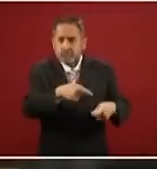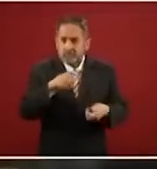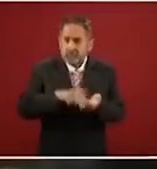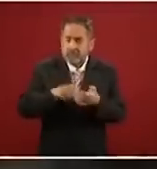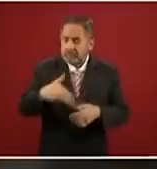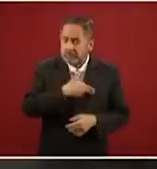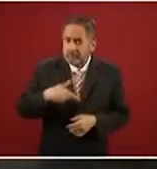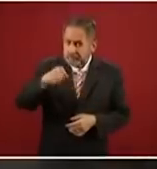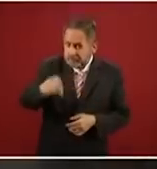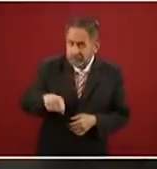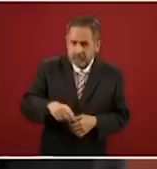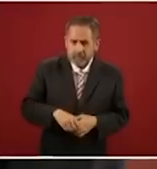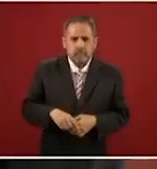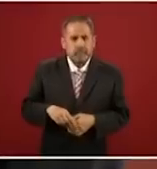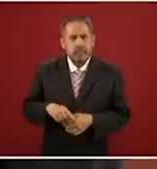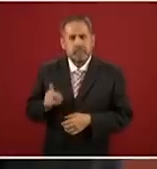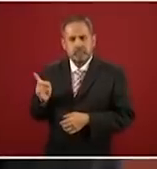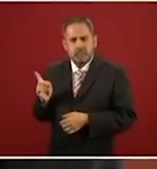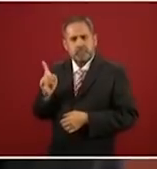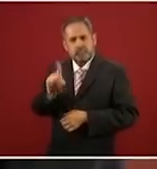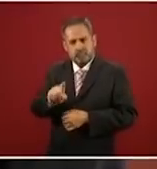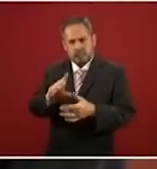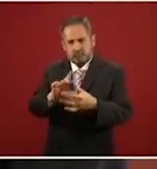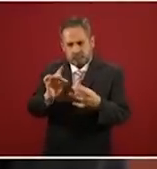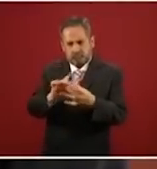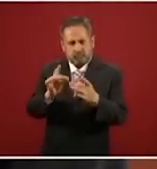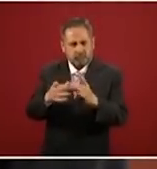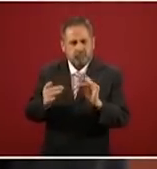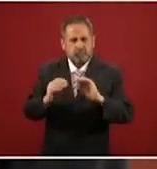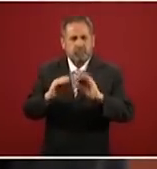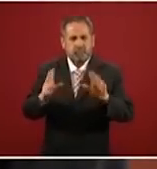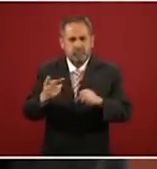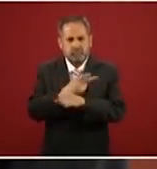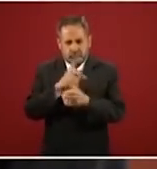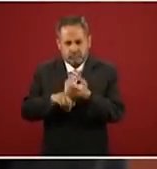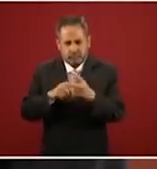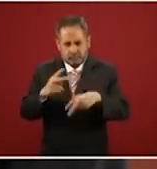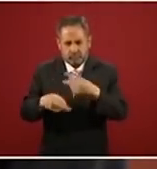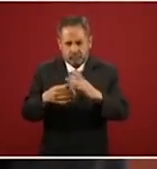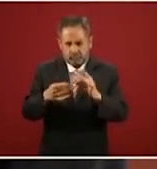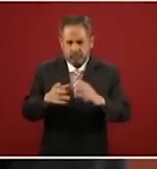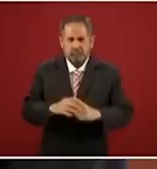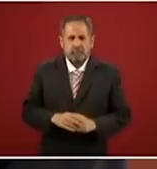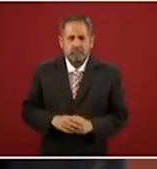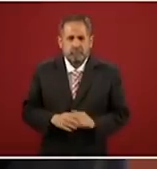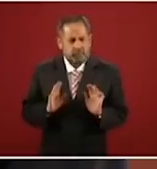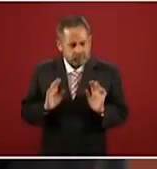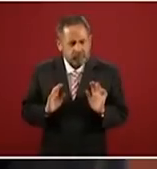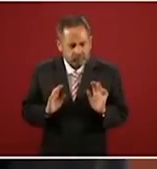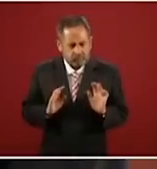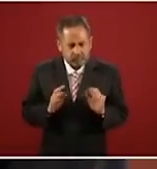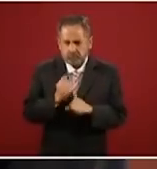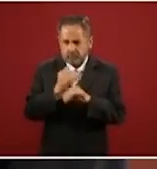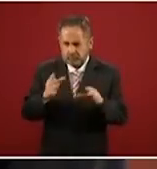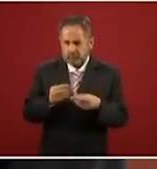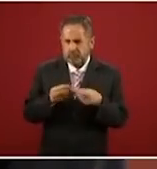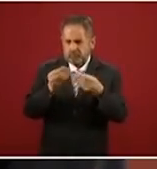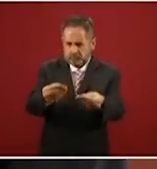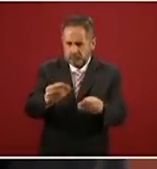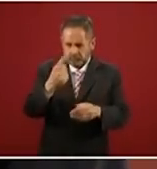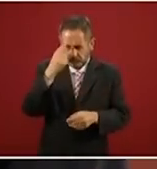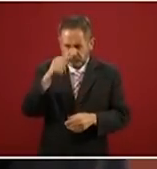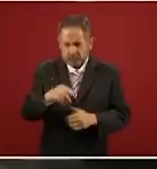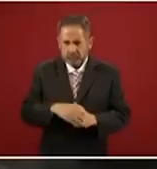pero te van a explicar en qué consistió este asunto eso es el informe que tenemos